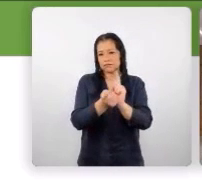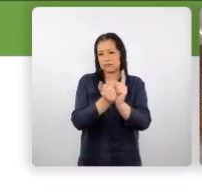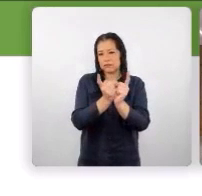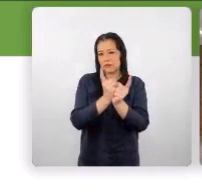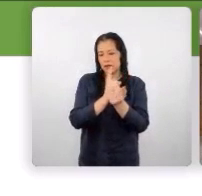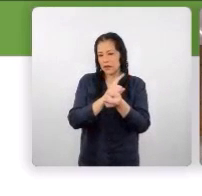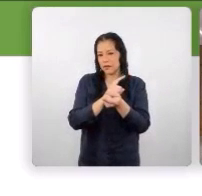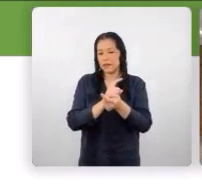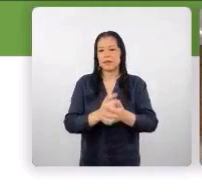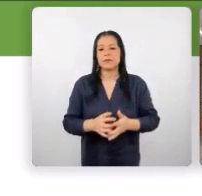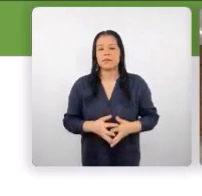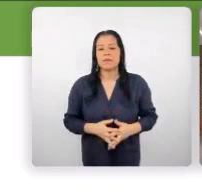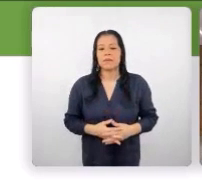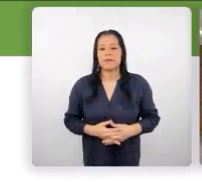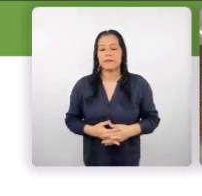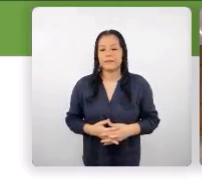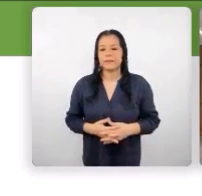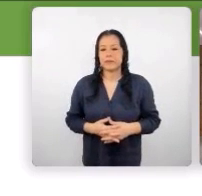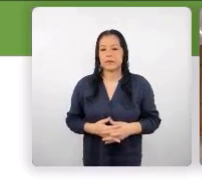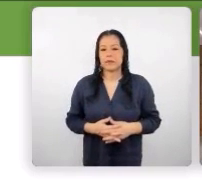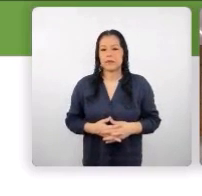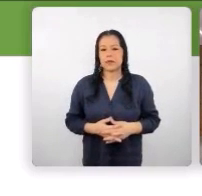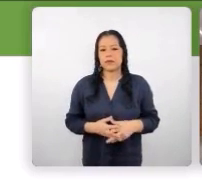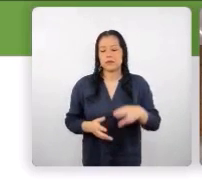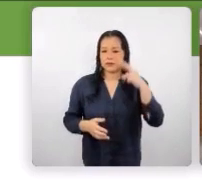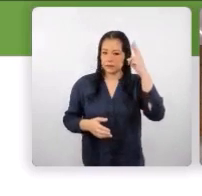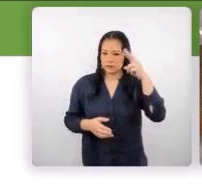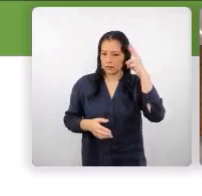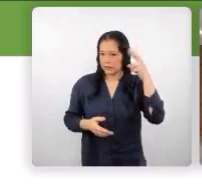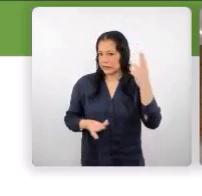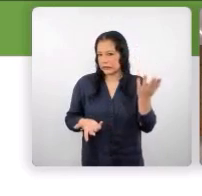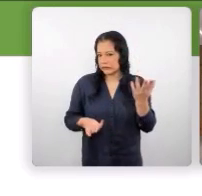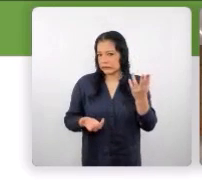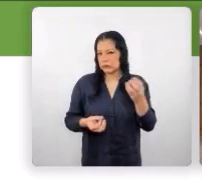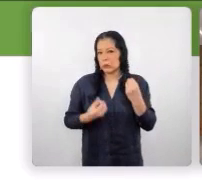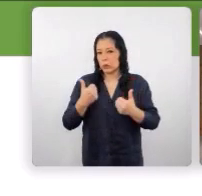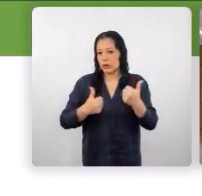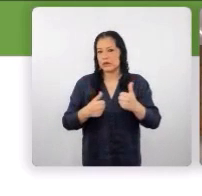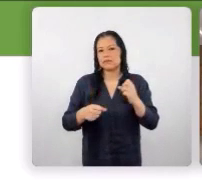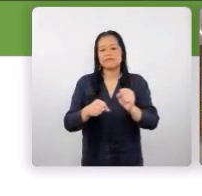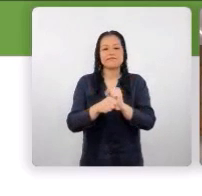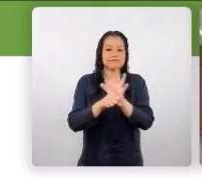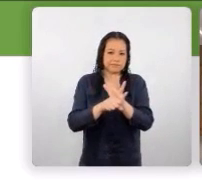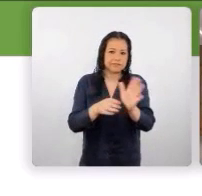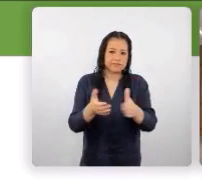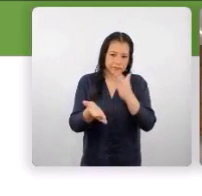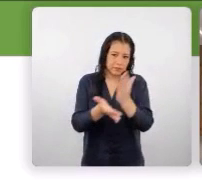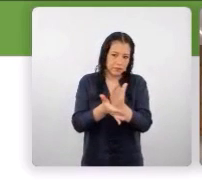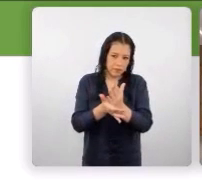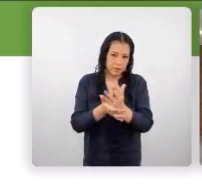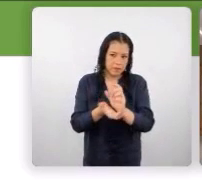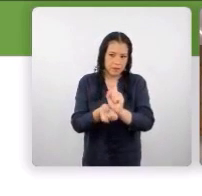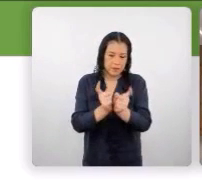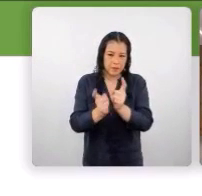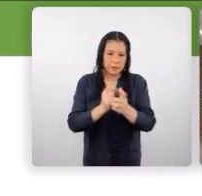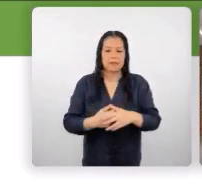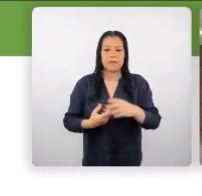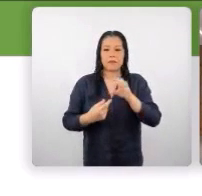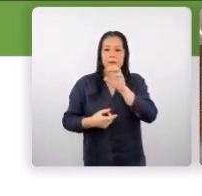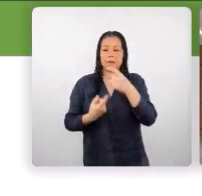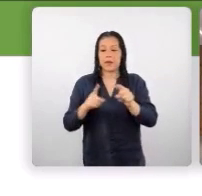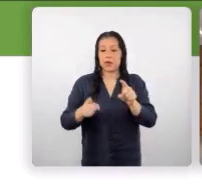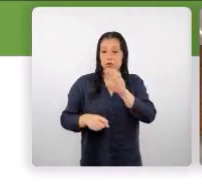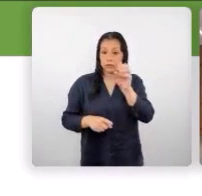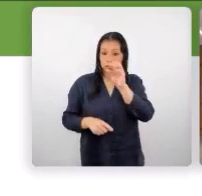son por lo cual estamos viviendo hoy, que es la coyuntura actual a nivel mundial. pero los porcentajes en todo caso